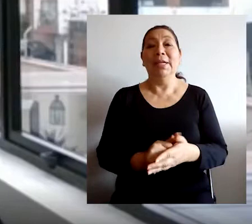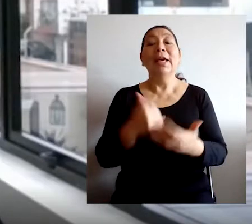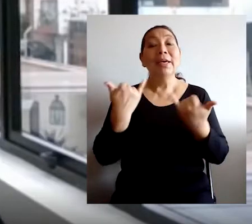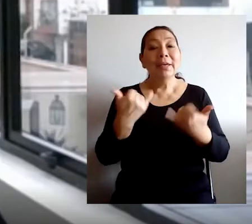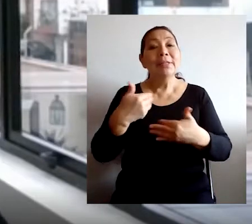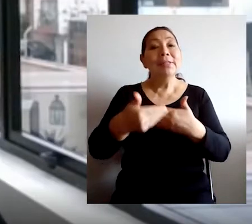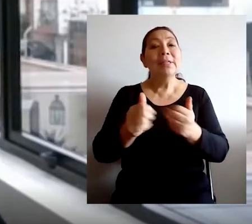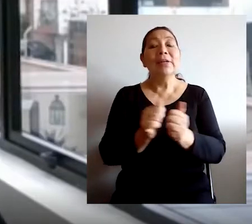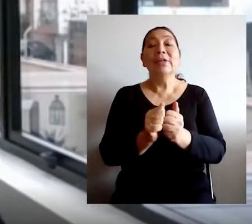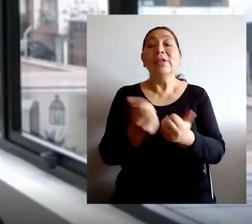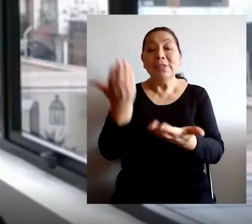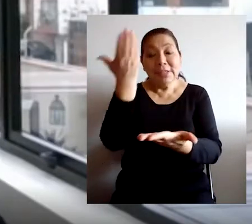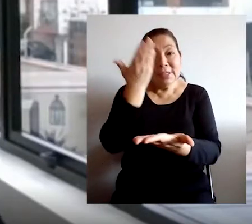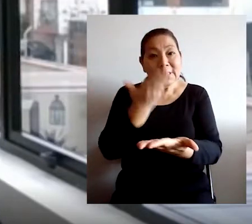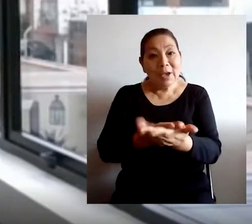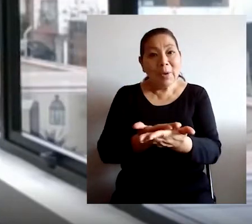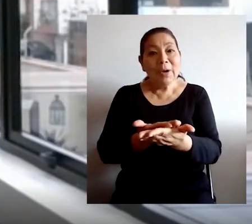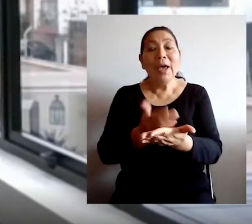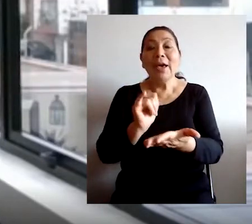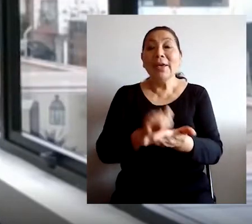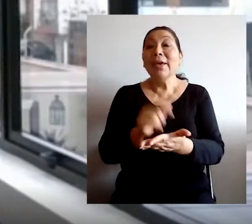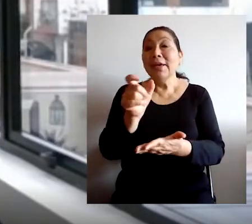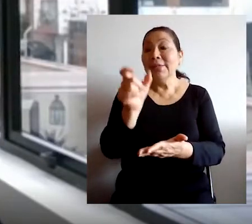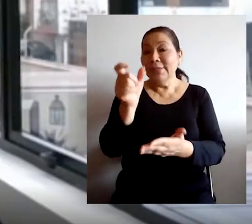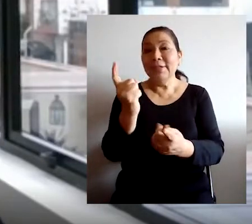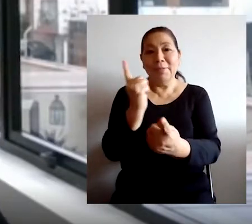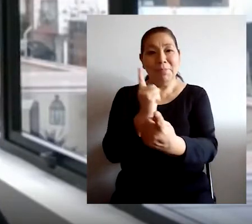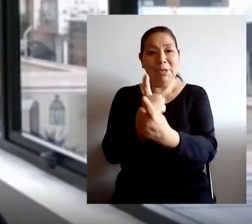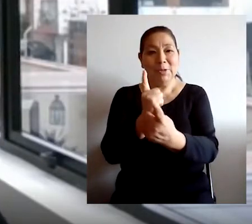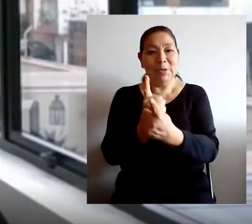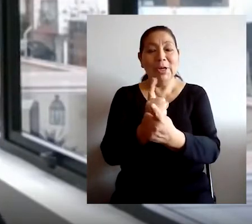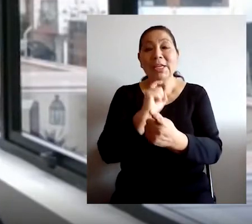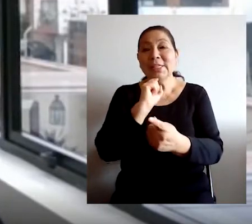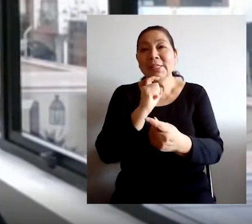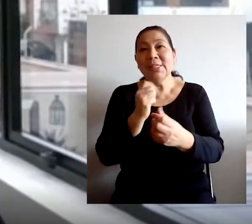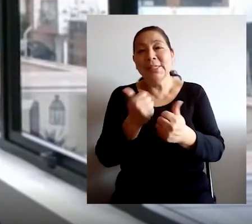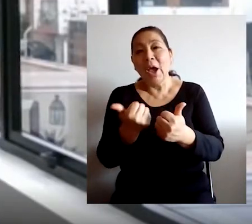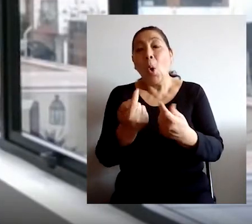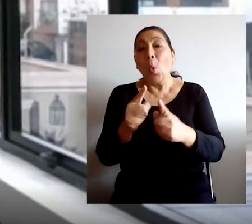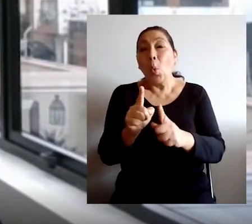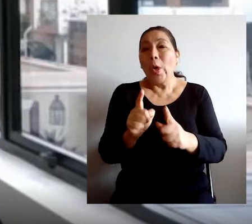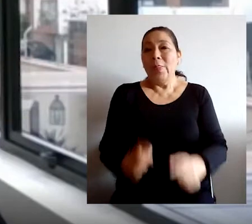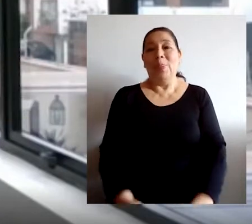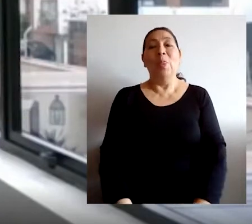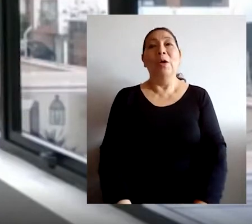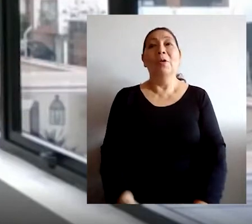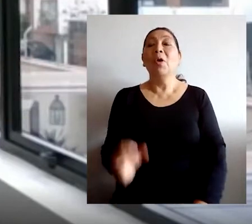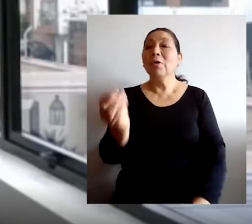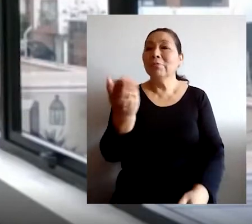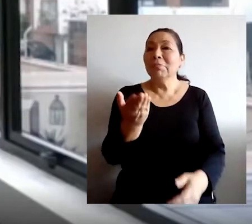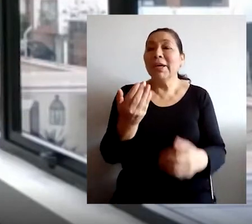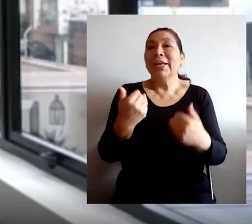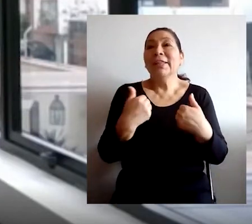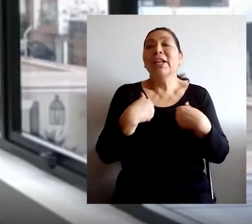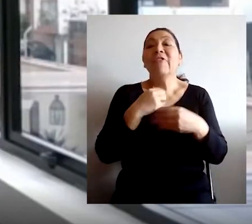que ese proceso se adjunte y que esa persona intervenga, sea como coadyuvante